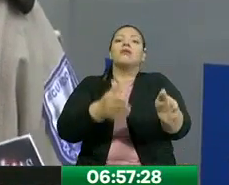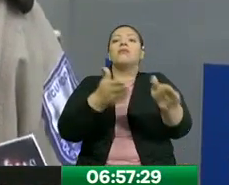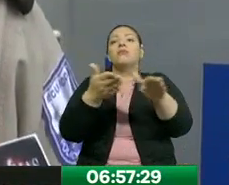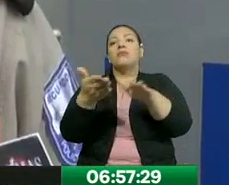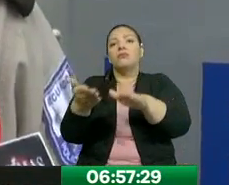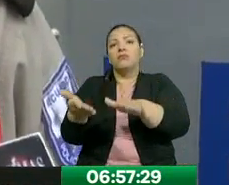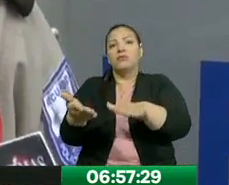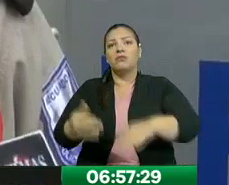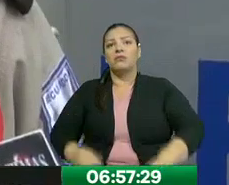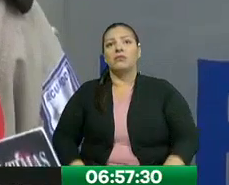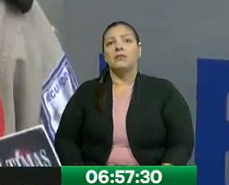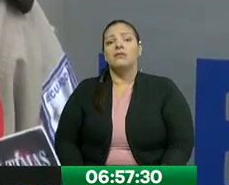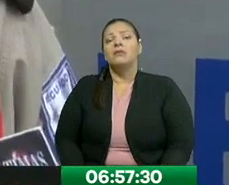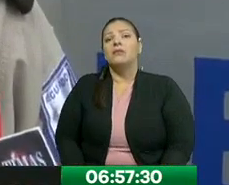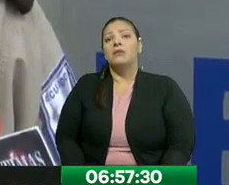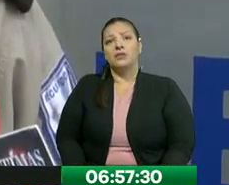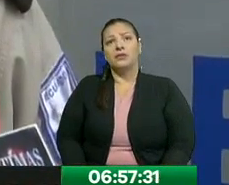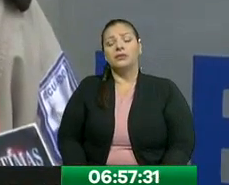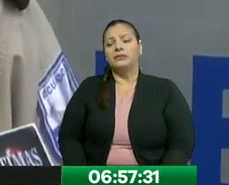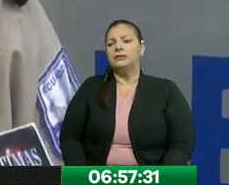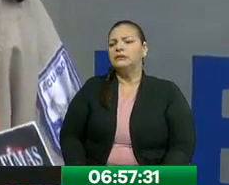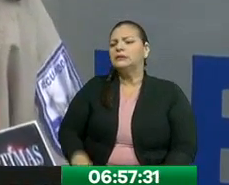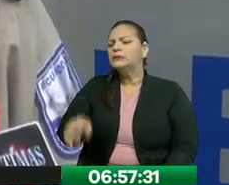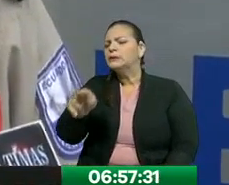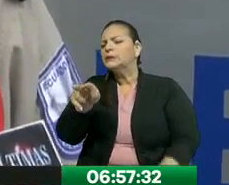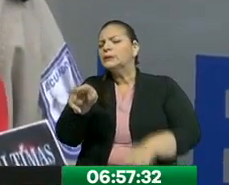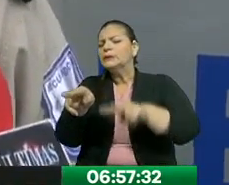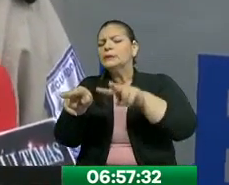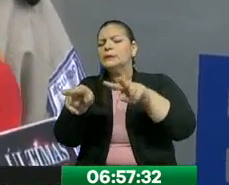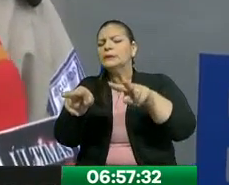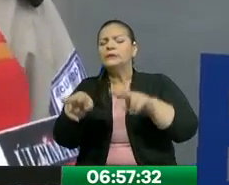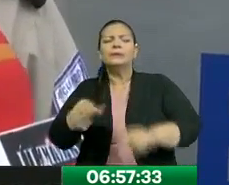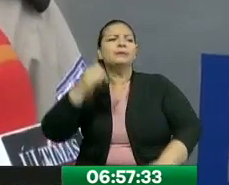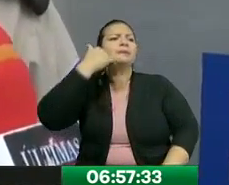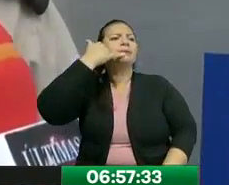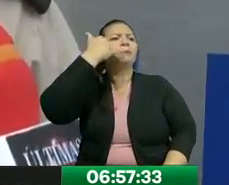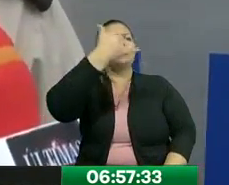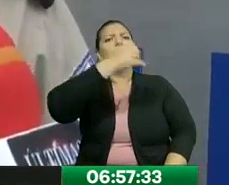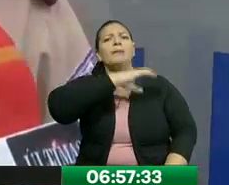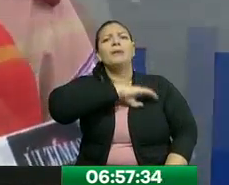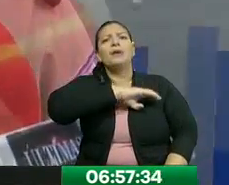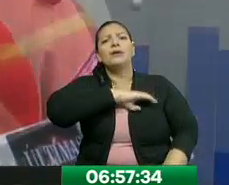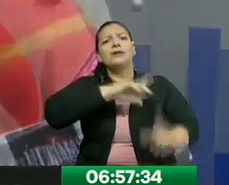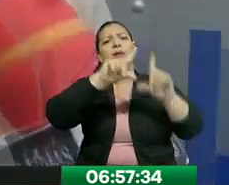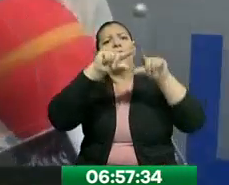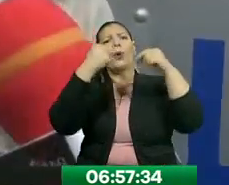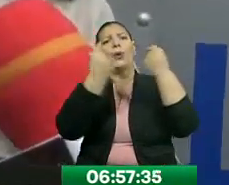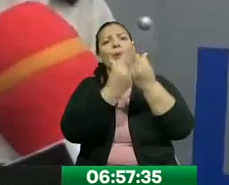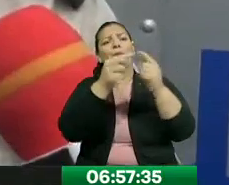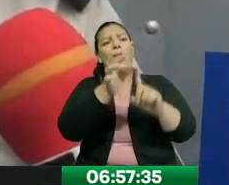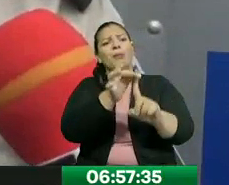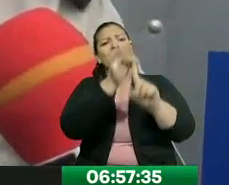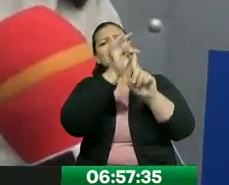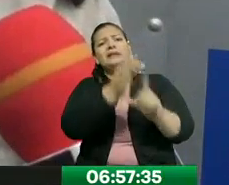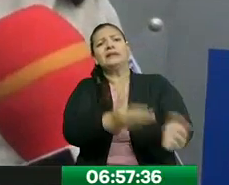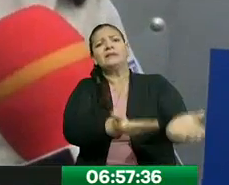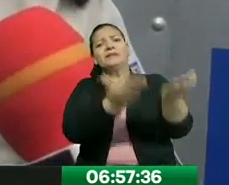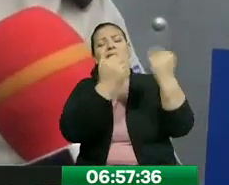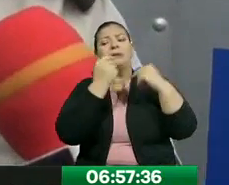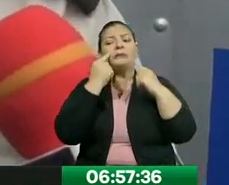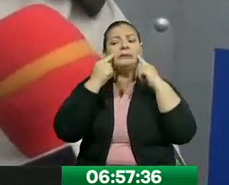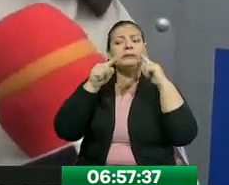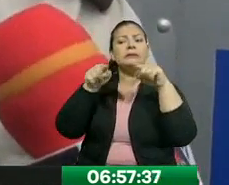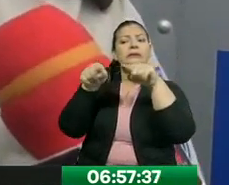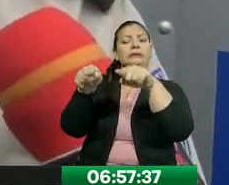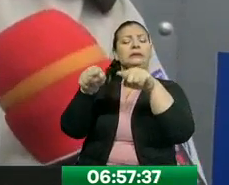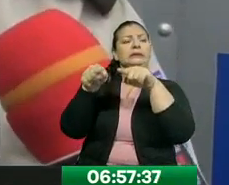llamó a personal de criminalística y DINASEC, ya que el señor ya no tenía signos vitales. Supuestamente no, se había inyectado